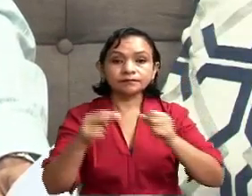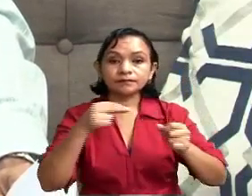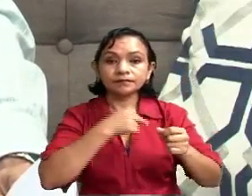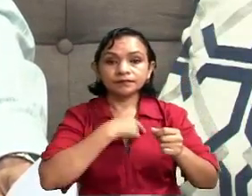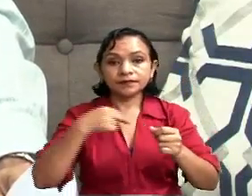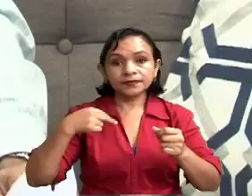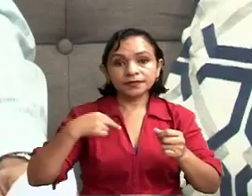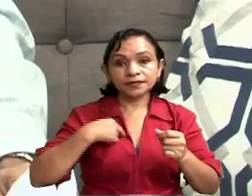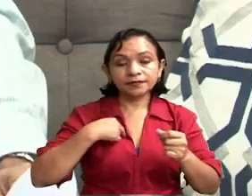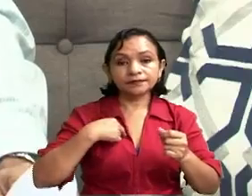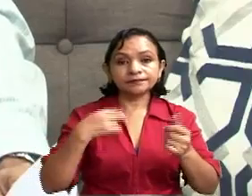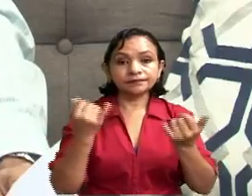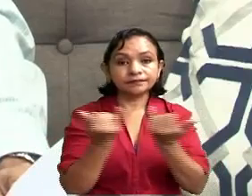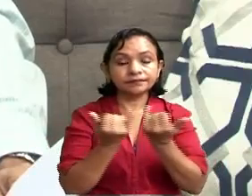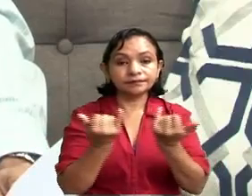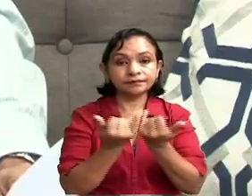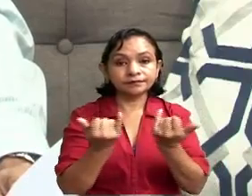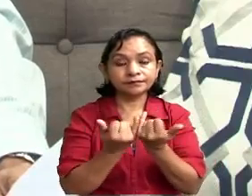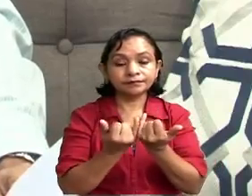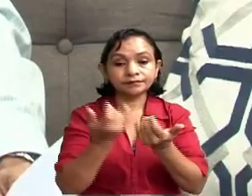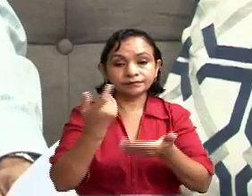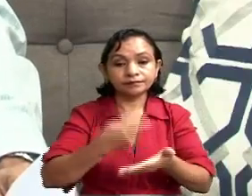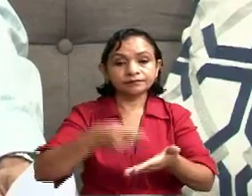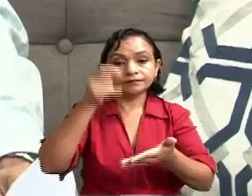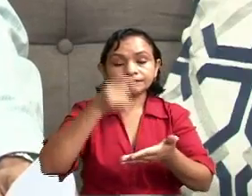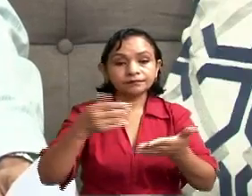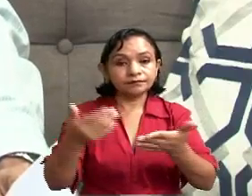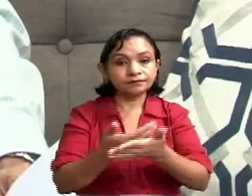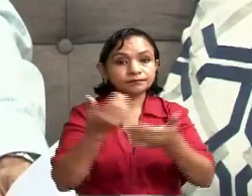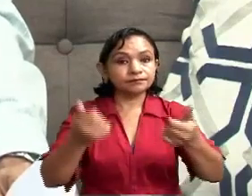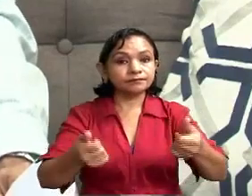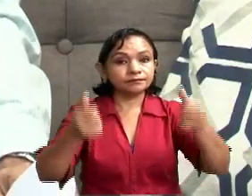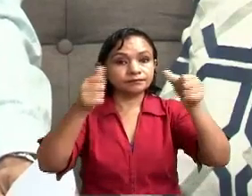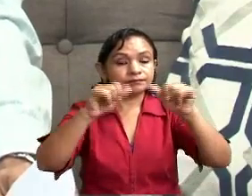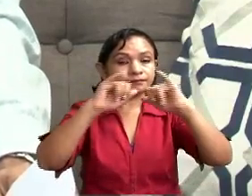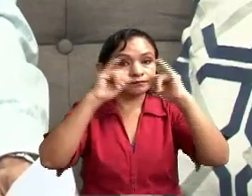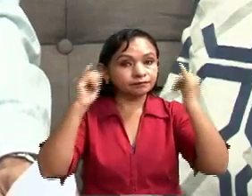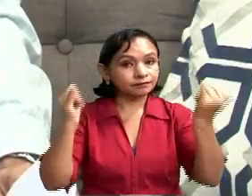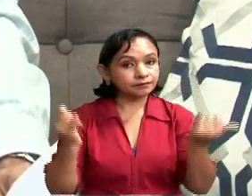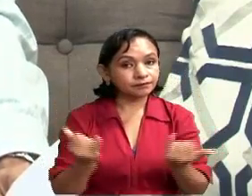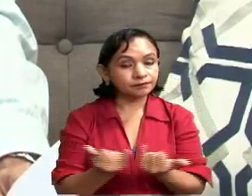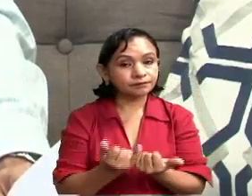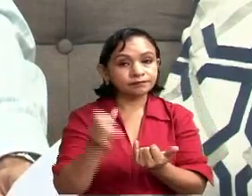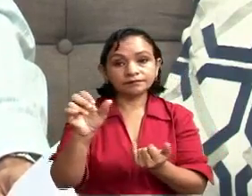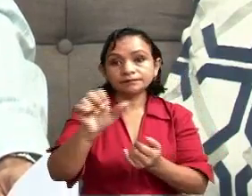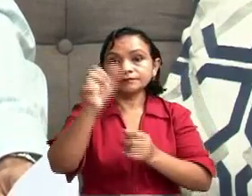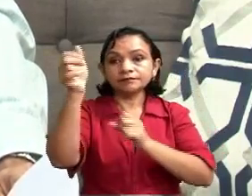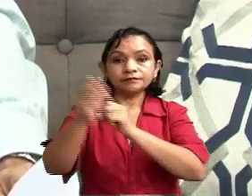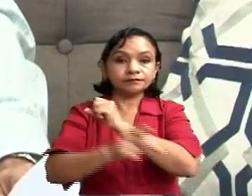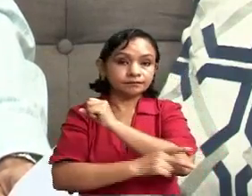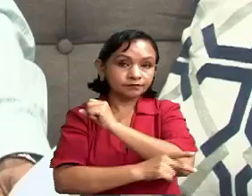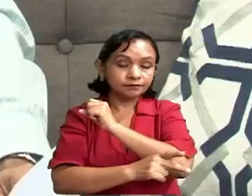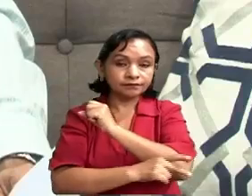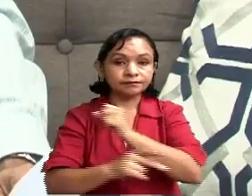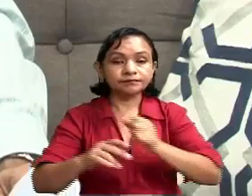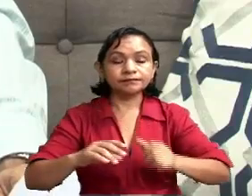fomentando o estimulando la firma de nuevos convenios comerciales en otros países,